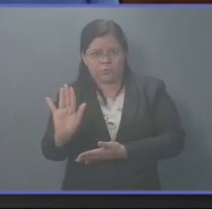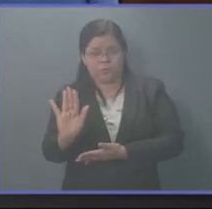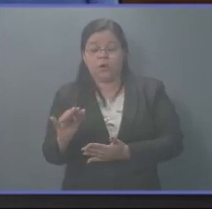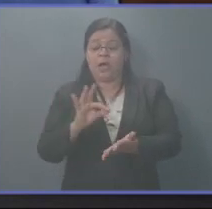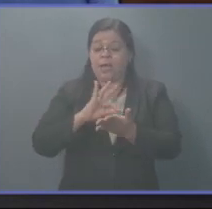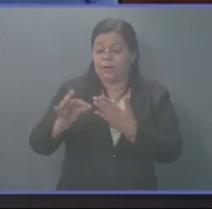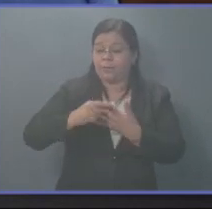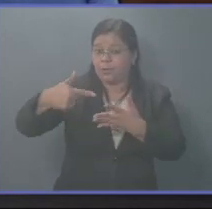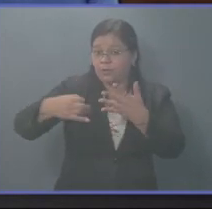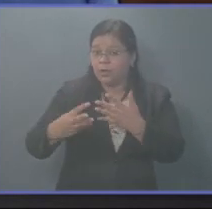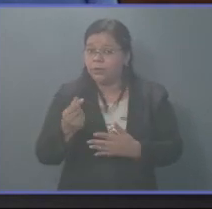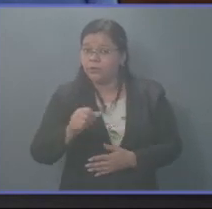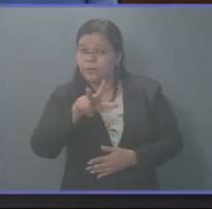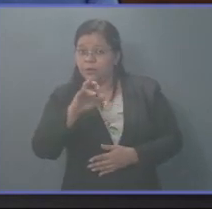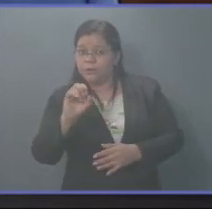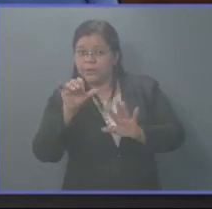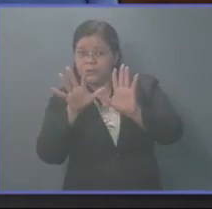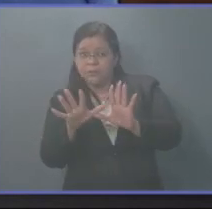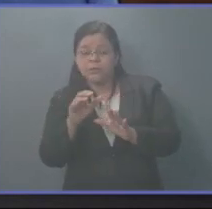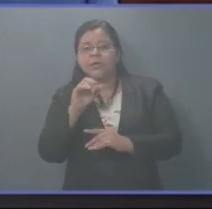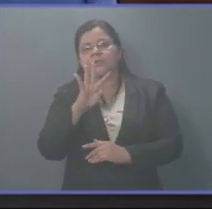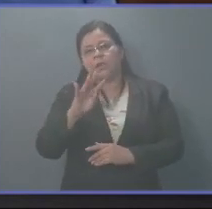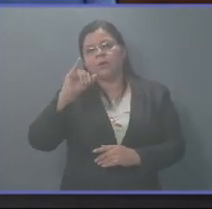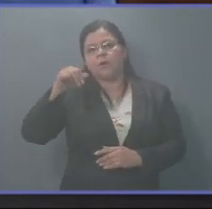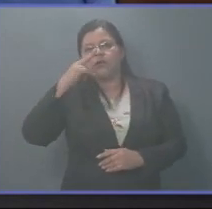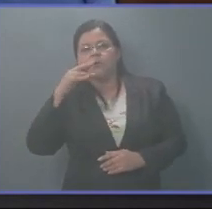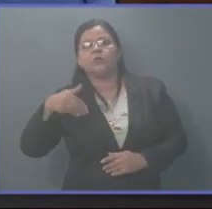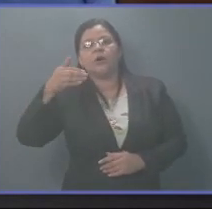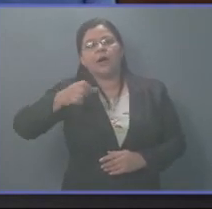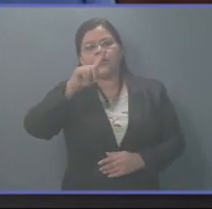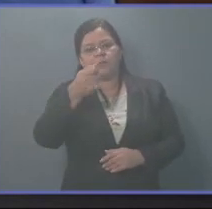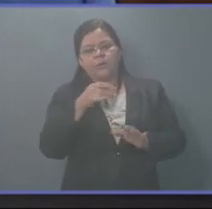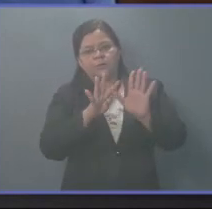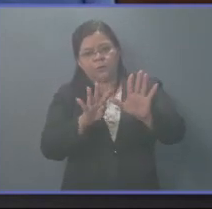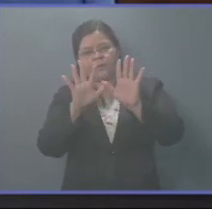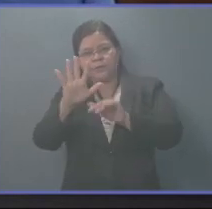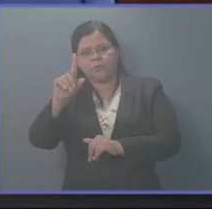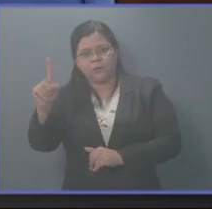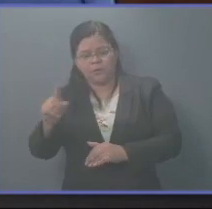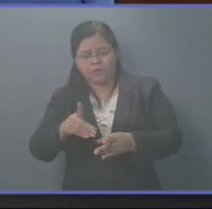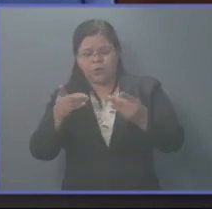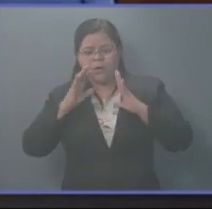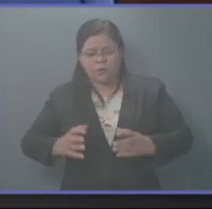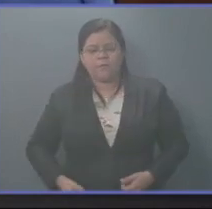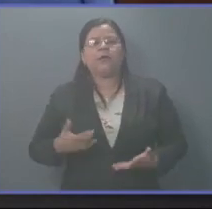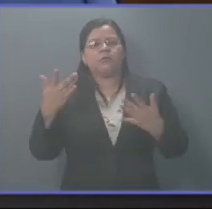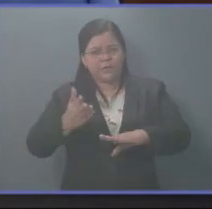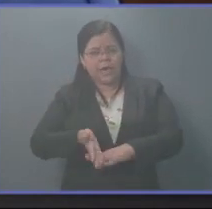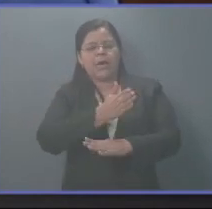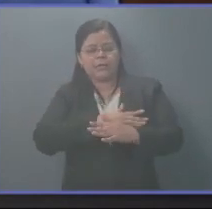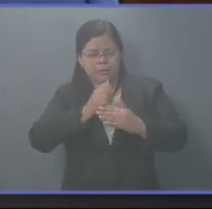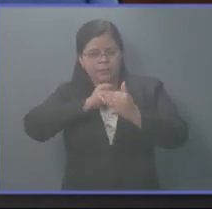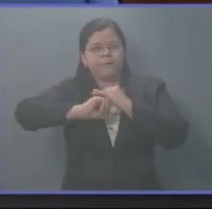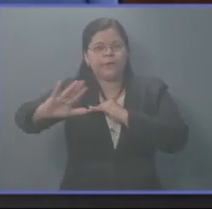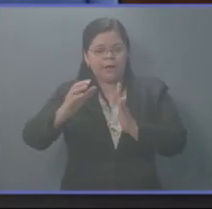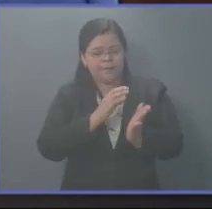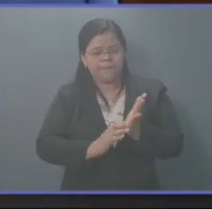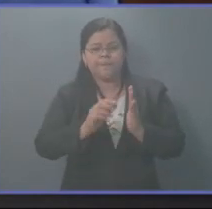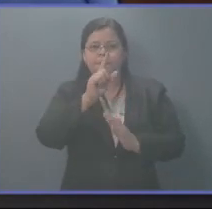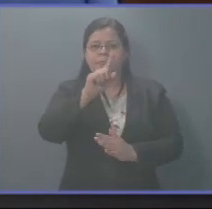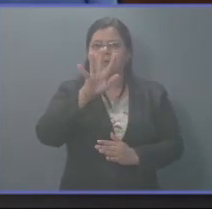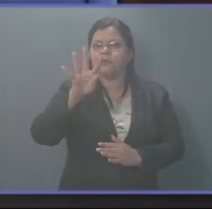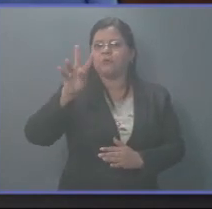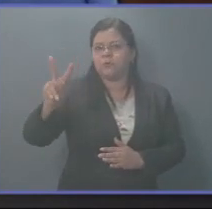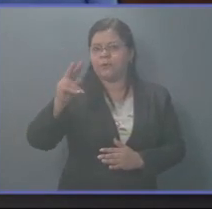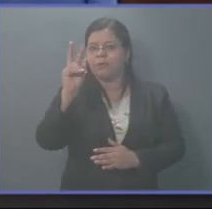decreto legislativo número 310, de fecha 4 de julio de 1951, publicado en el Diario Oficial número 133, tomo 152, de